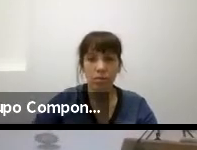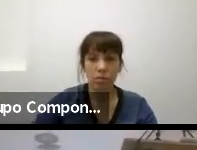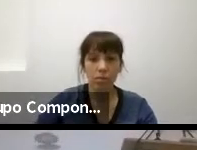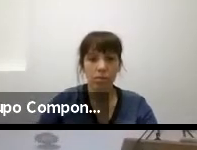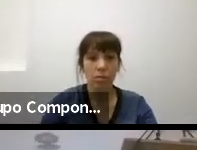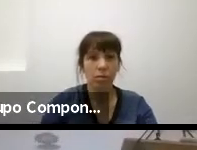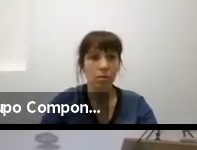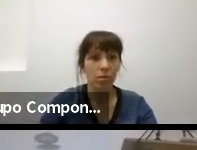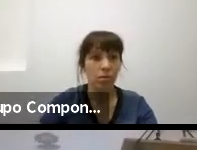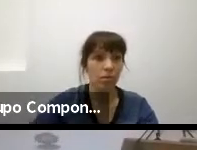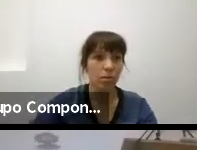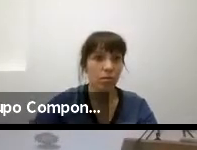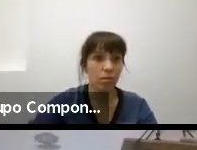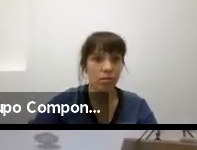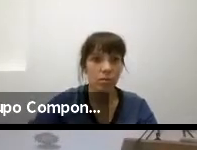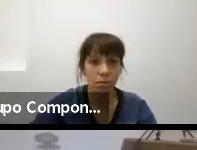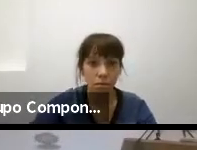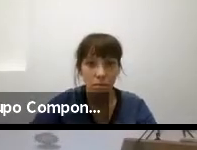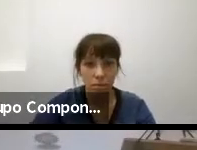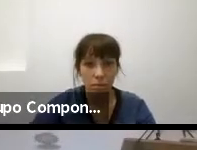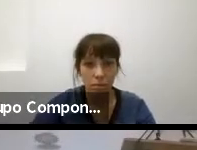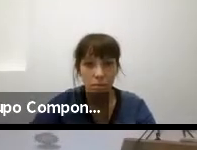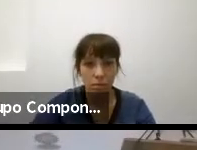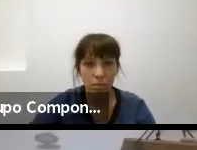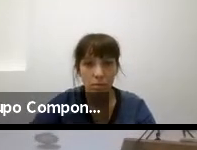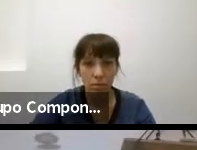eso, desde mi lugar.